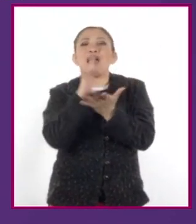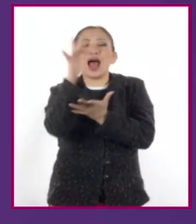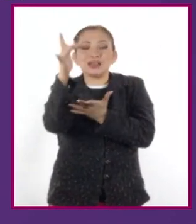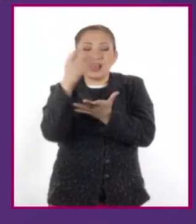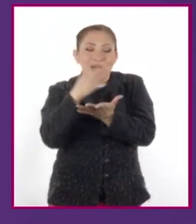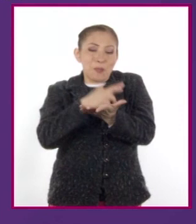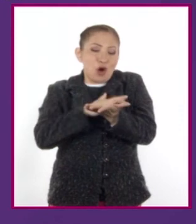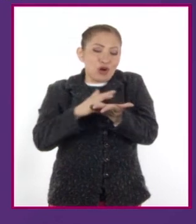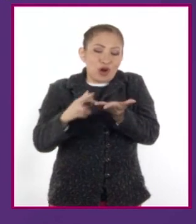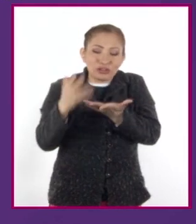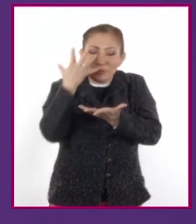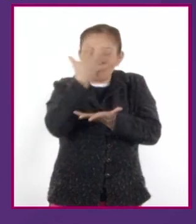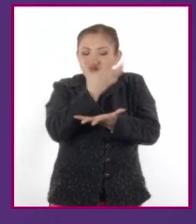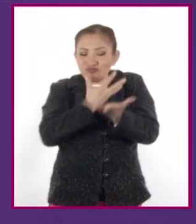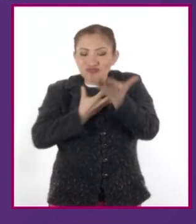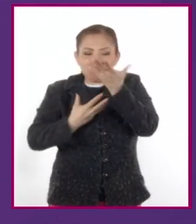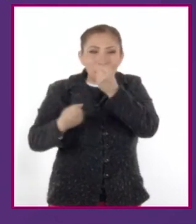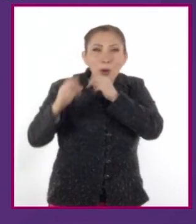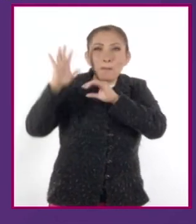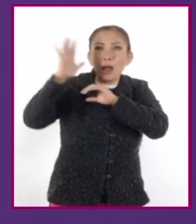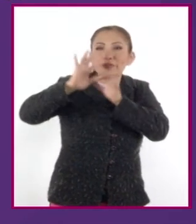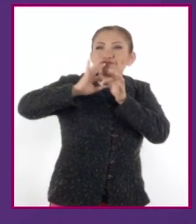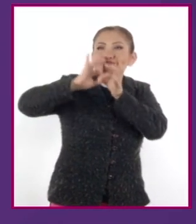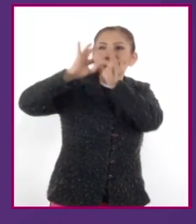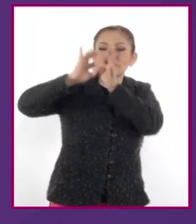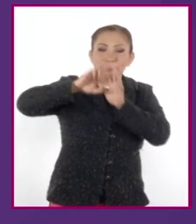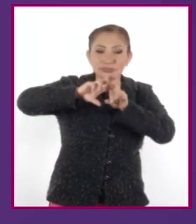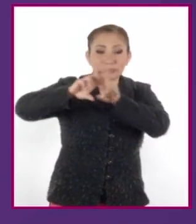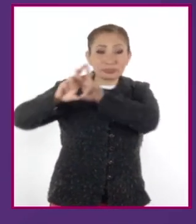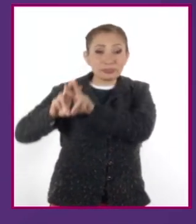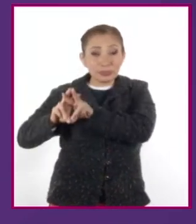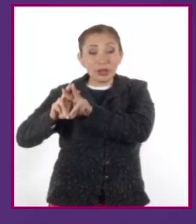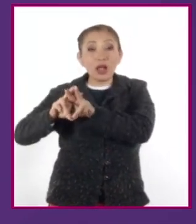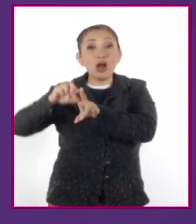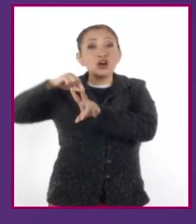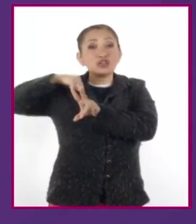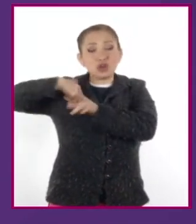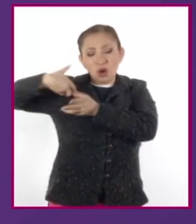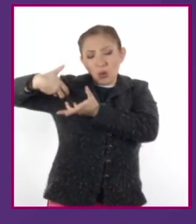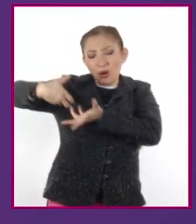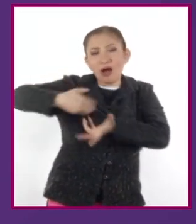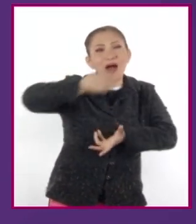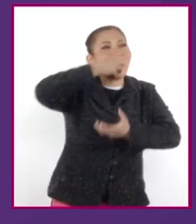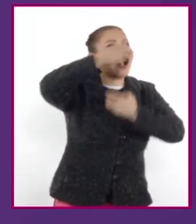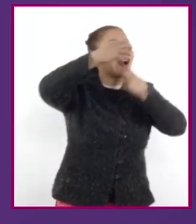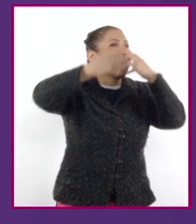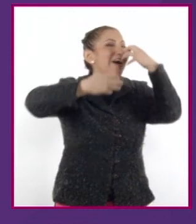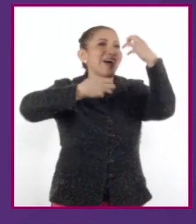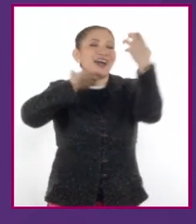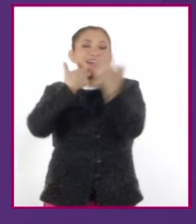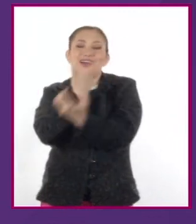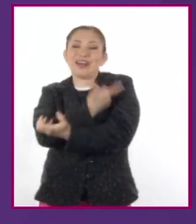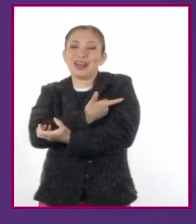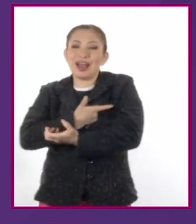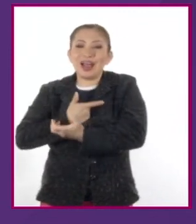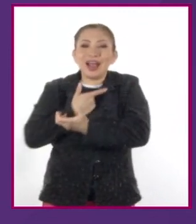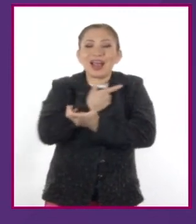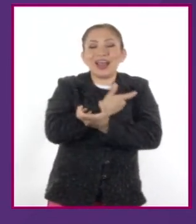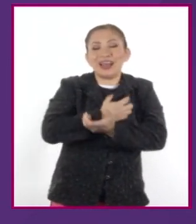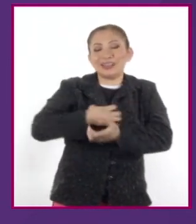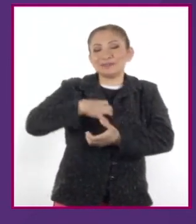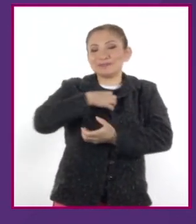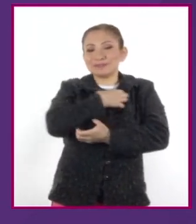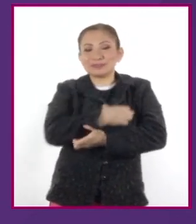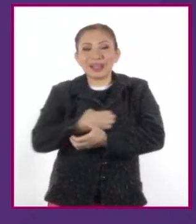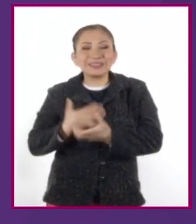brotaron rosas como estrellas. Y voy por la senda voceando el encanto y el de dicha